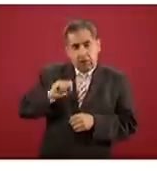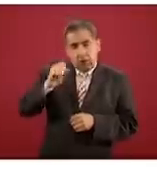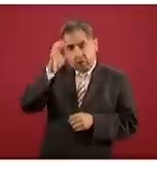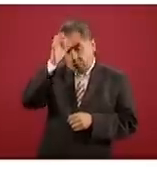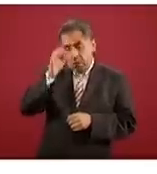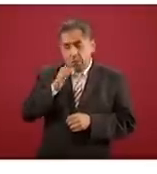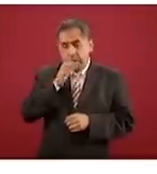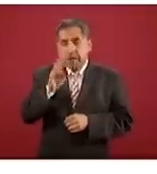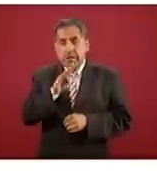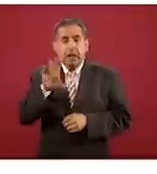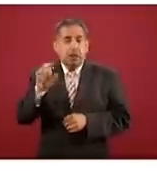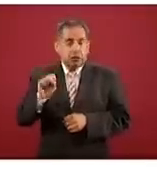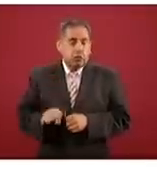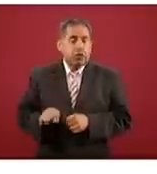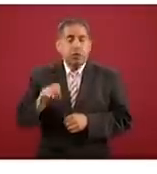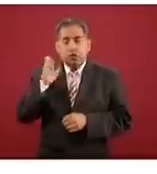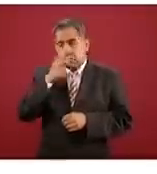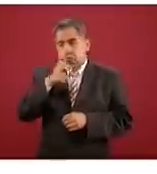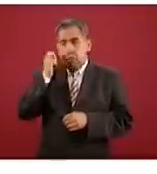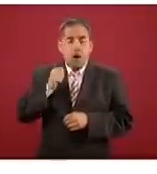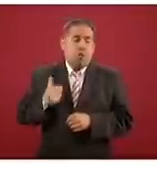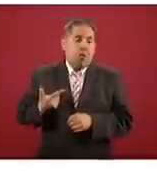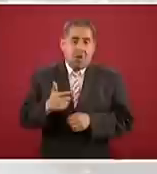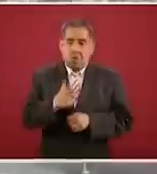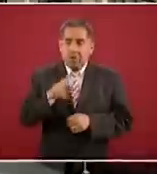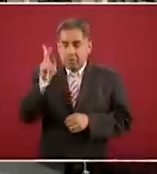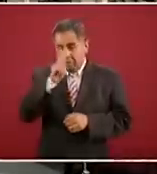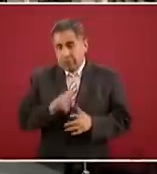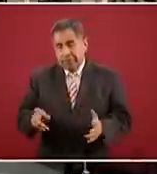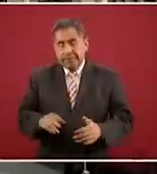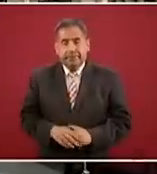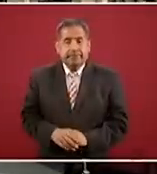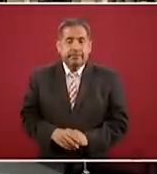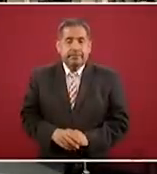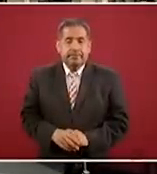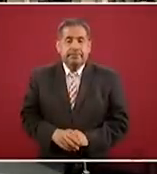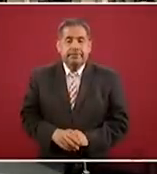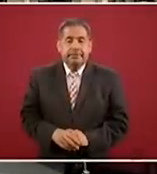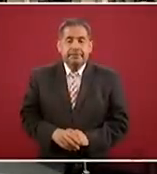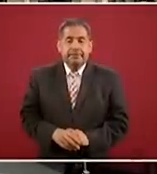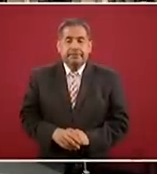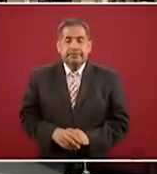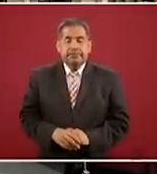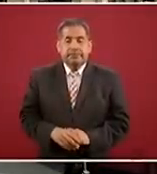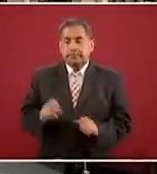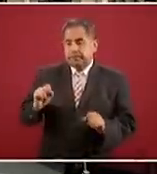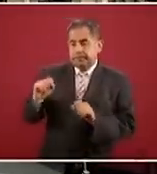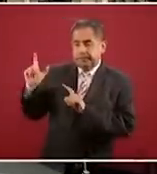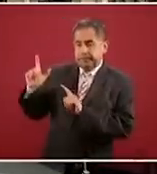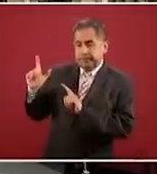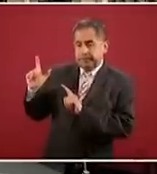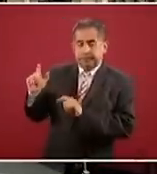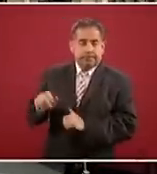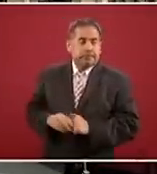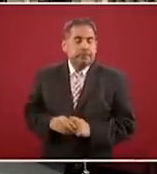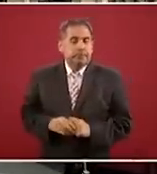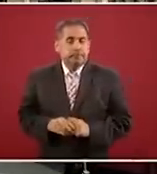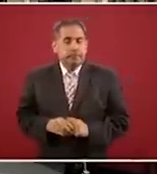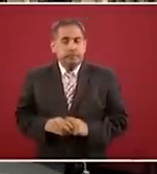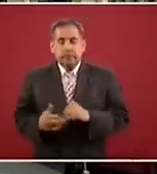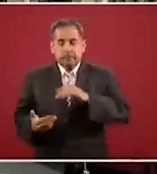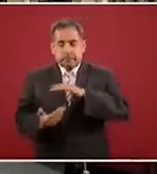Coahuila, Baja Sur, Chihuahua, Guanajuato. Adelante. Asistencia a las mesas de